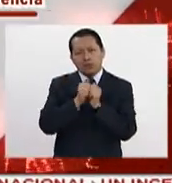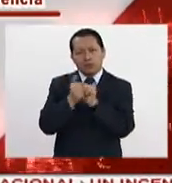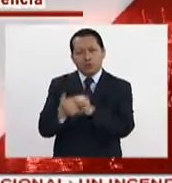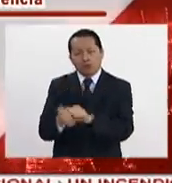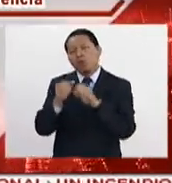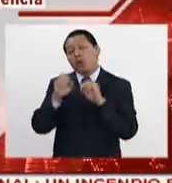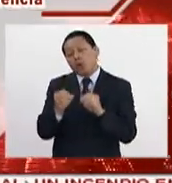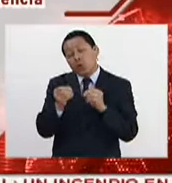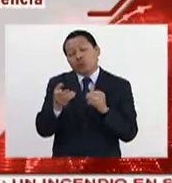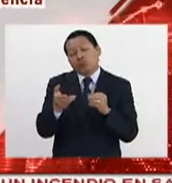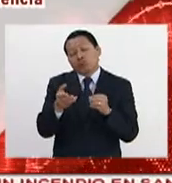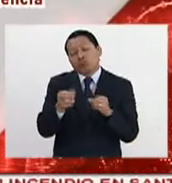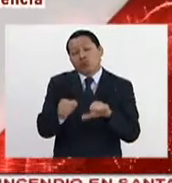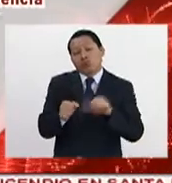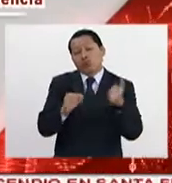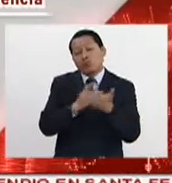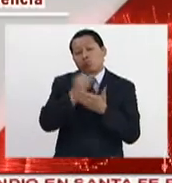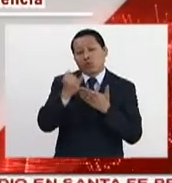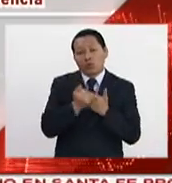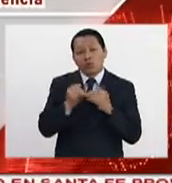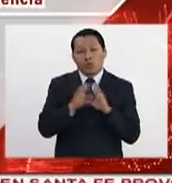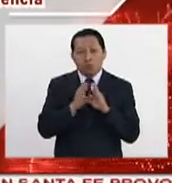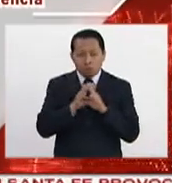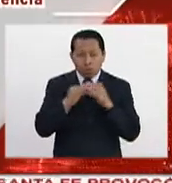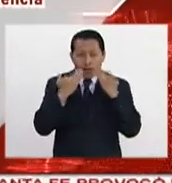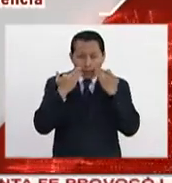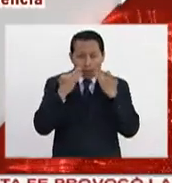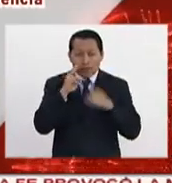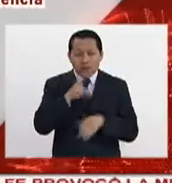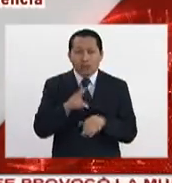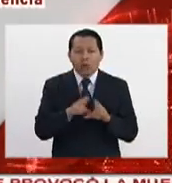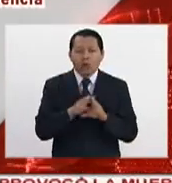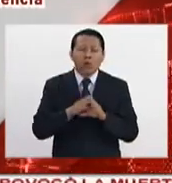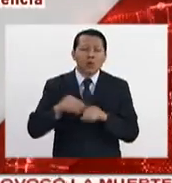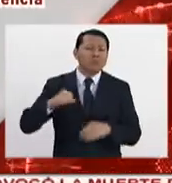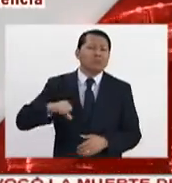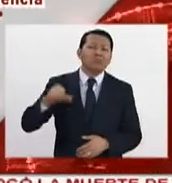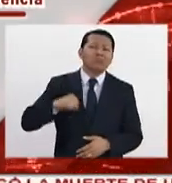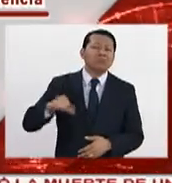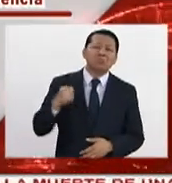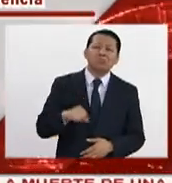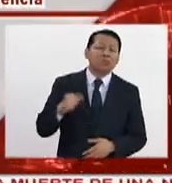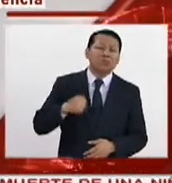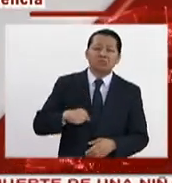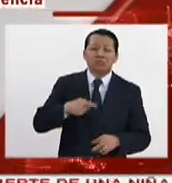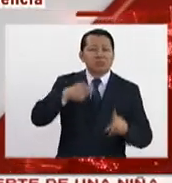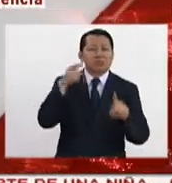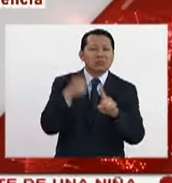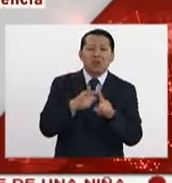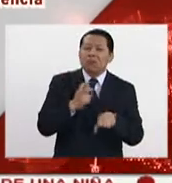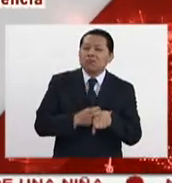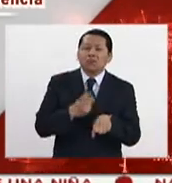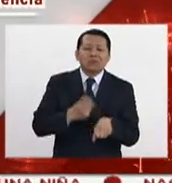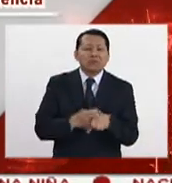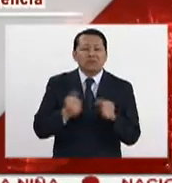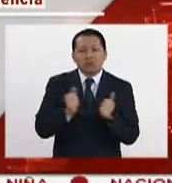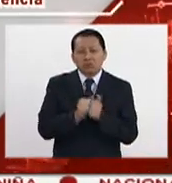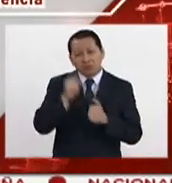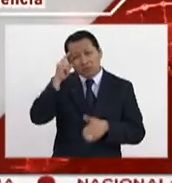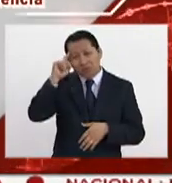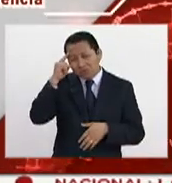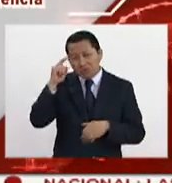O por el otro lado, un proyecto, como lo estamos viendo, anclado en el pasado, con obsesiones, con enojos, con